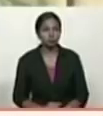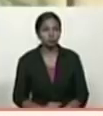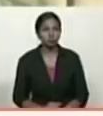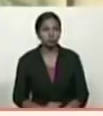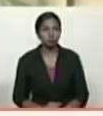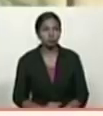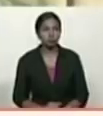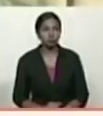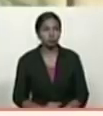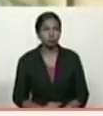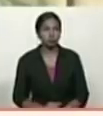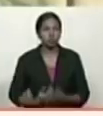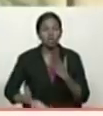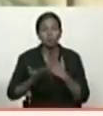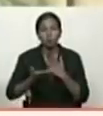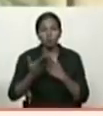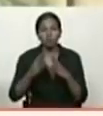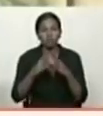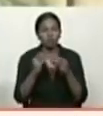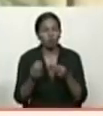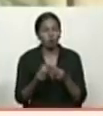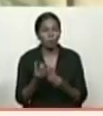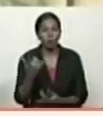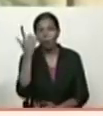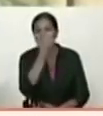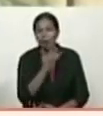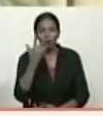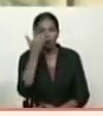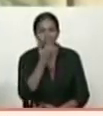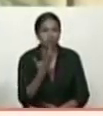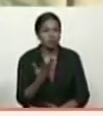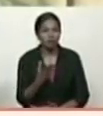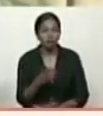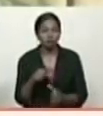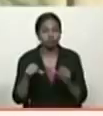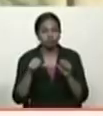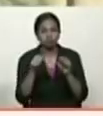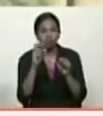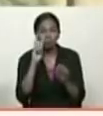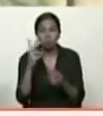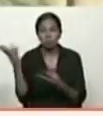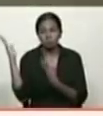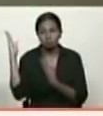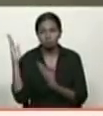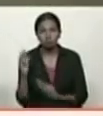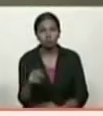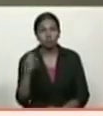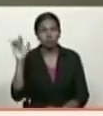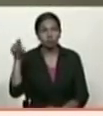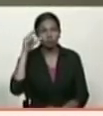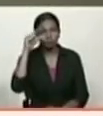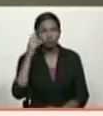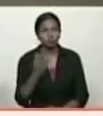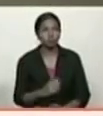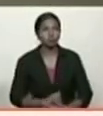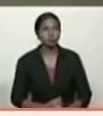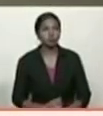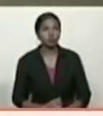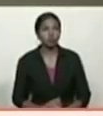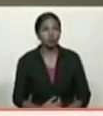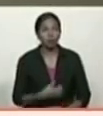declaraciones sobre su gira por África, Europa y Oriente Medio. Escuchemos de inmediato sus declaraciones.